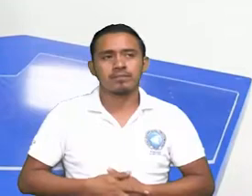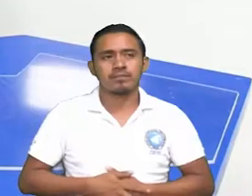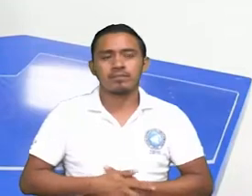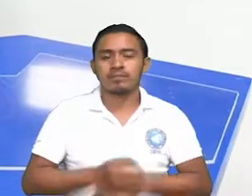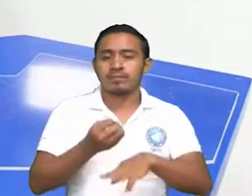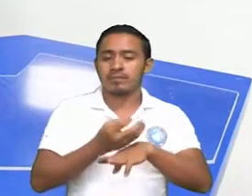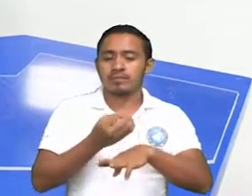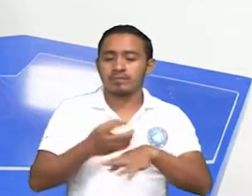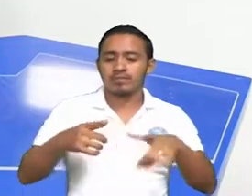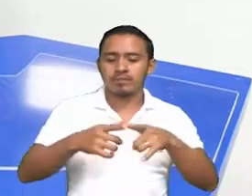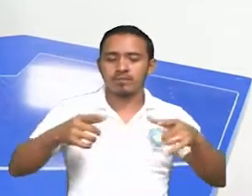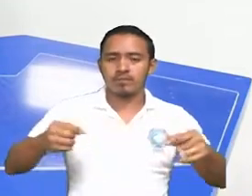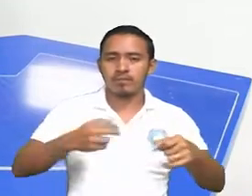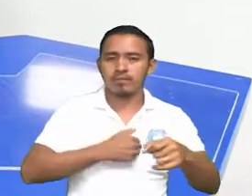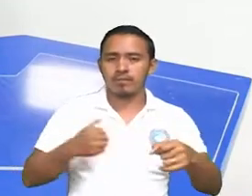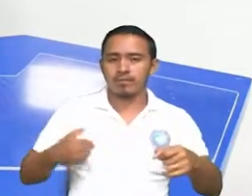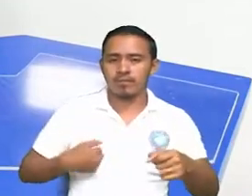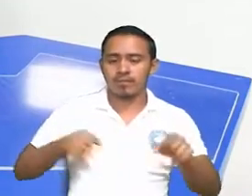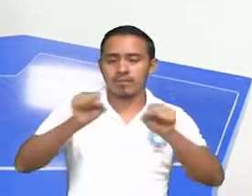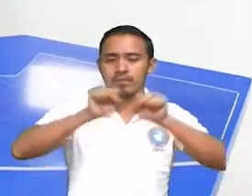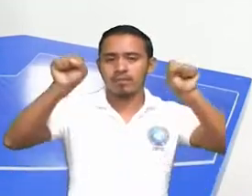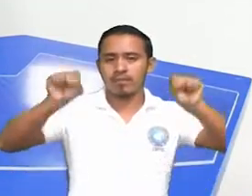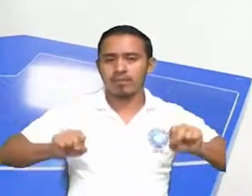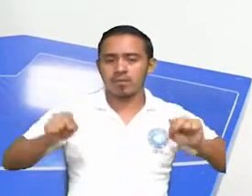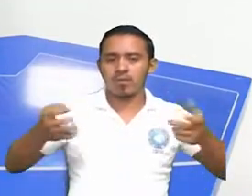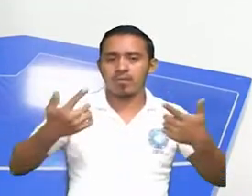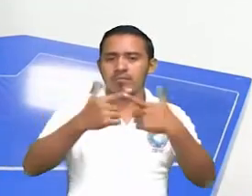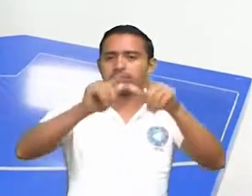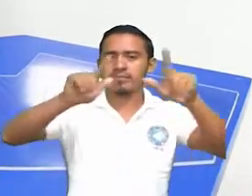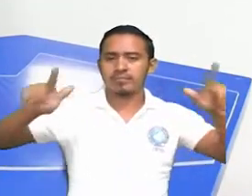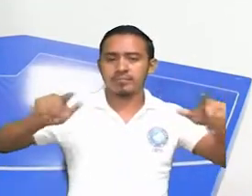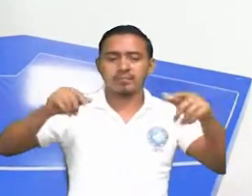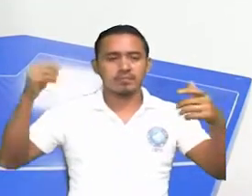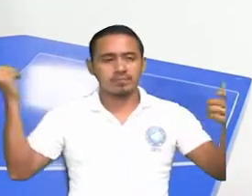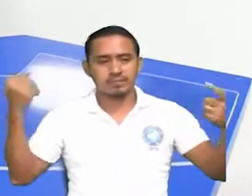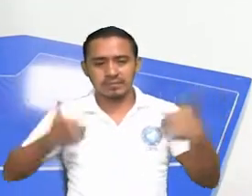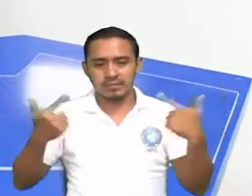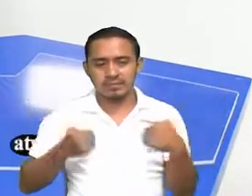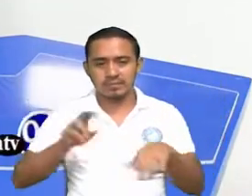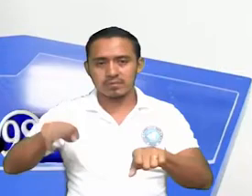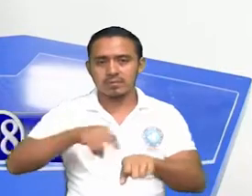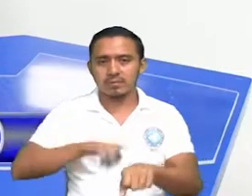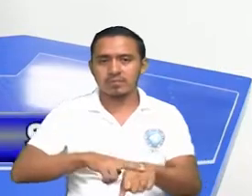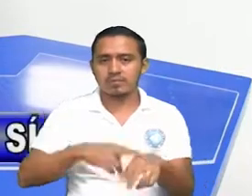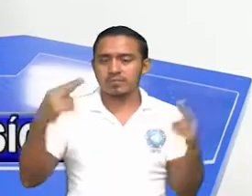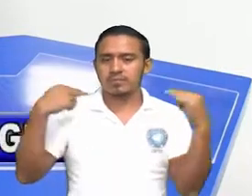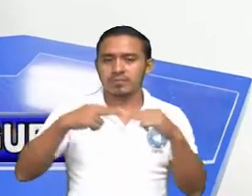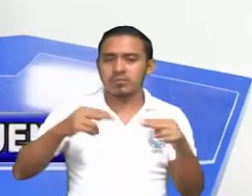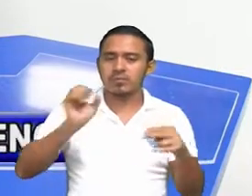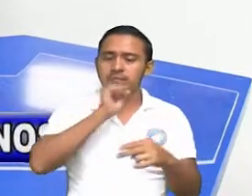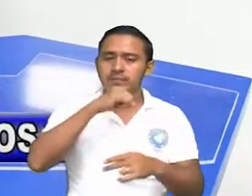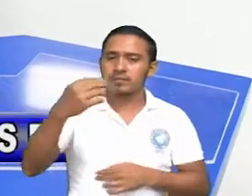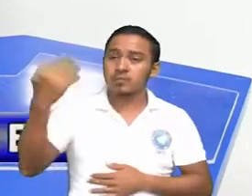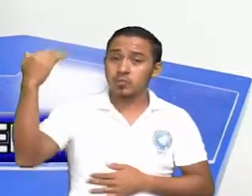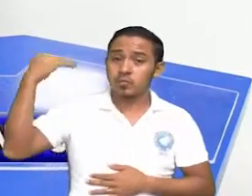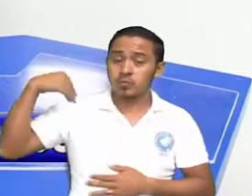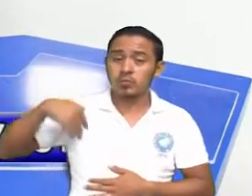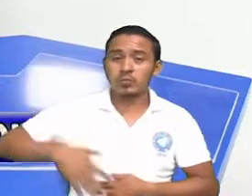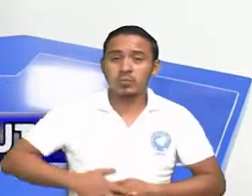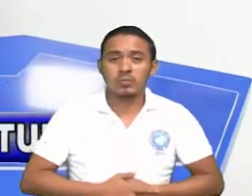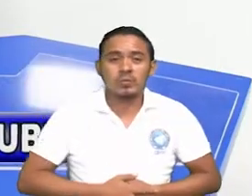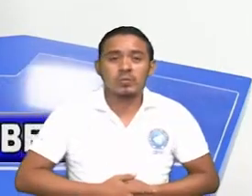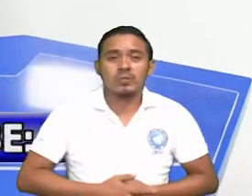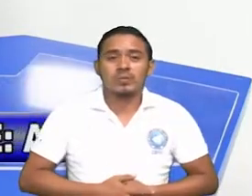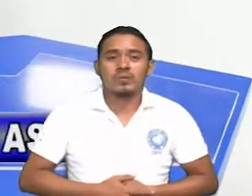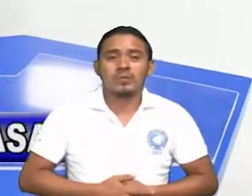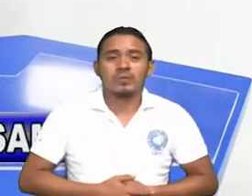La Alcaldía de Managua realizó un seminario sobre la independencia y la guerra nacional con docentes de historia. Más información en el reporte